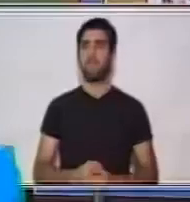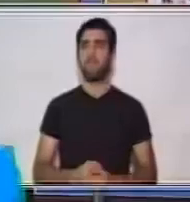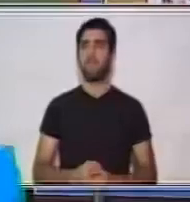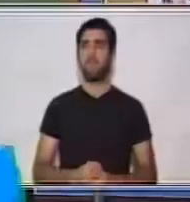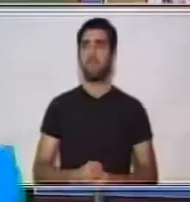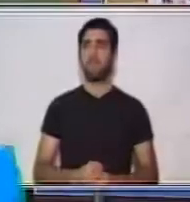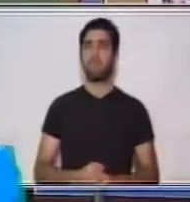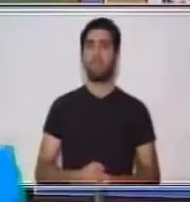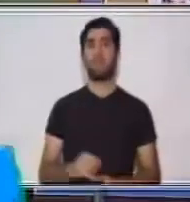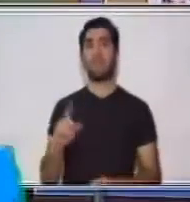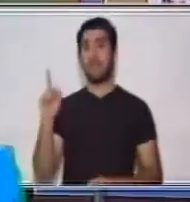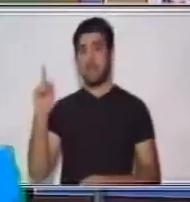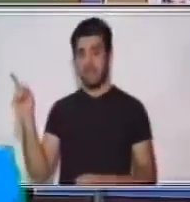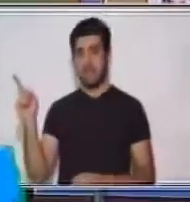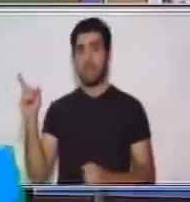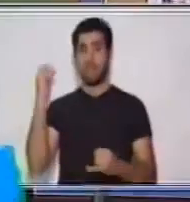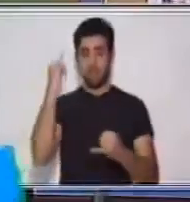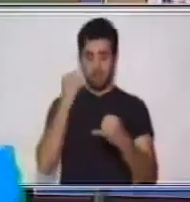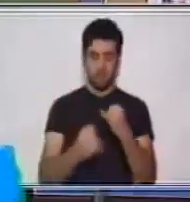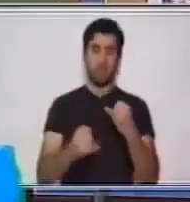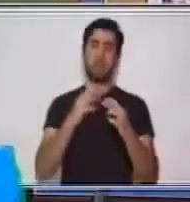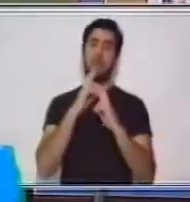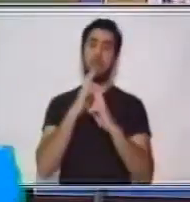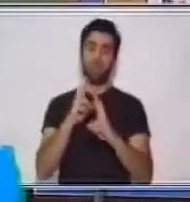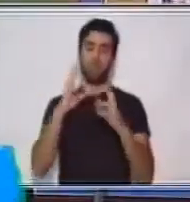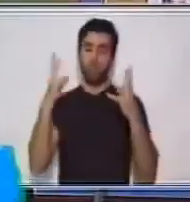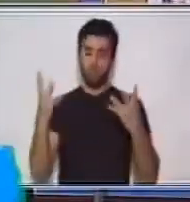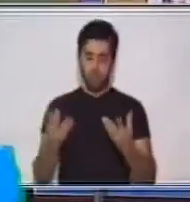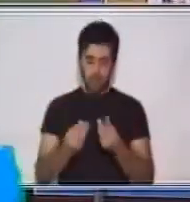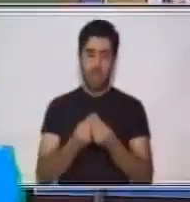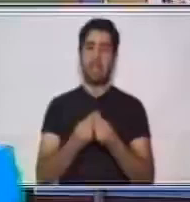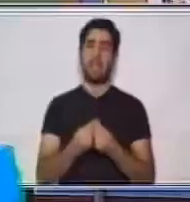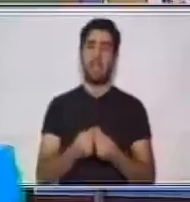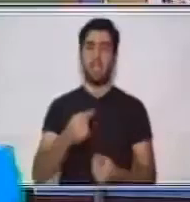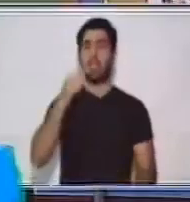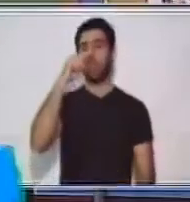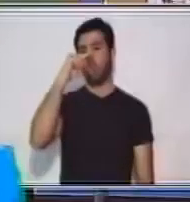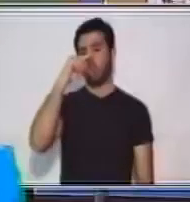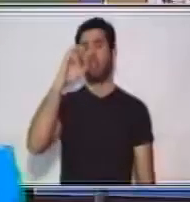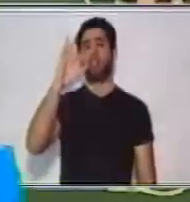Este es el resultado o total.